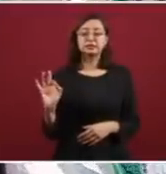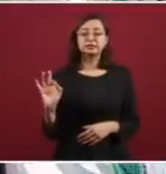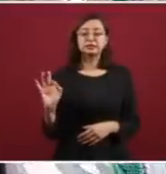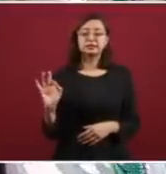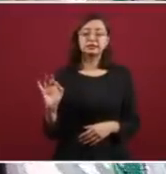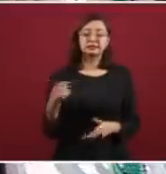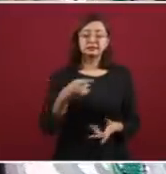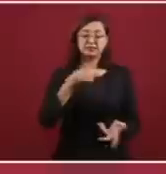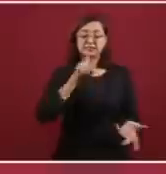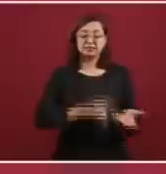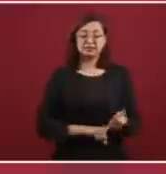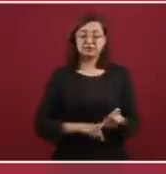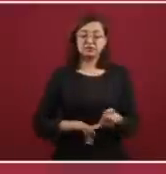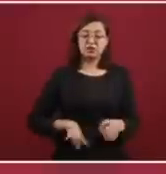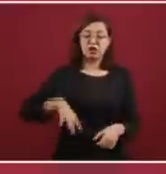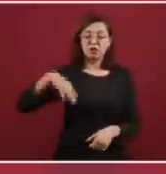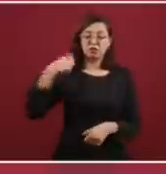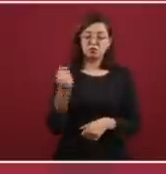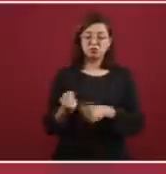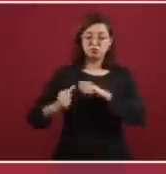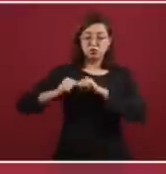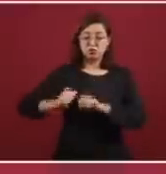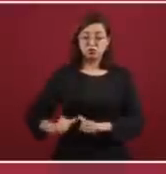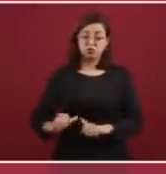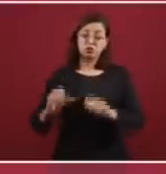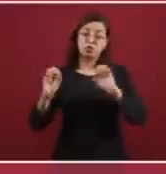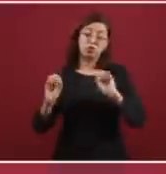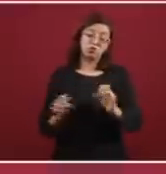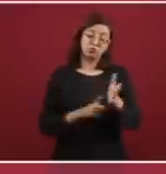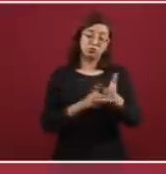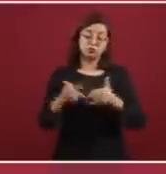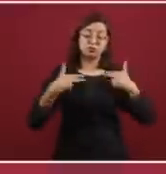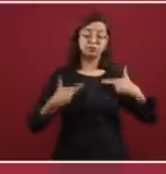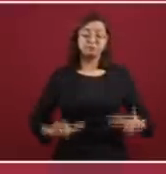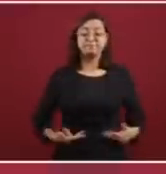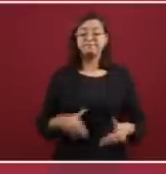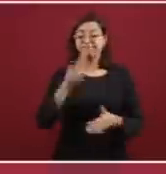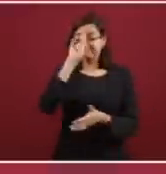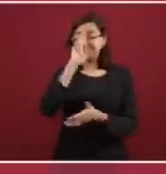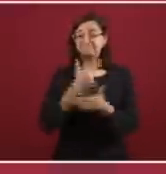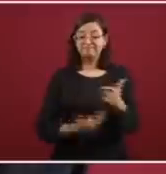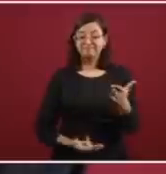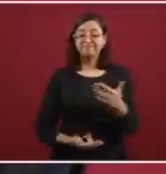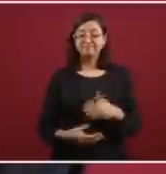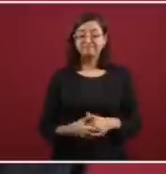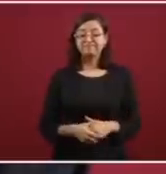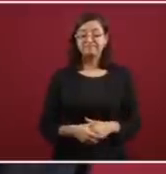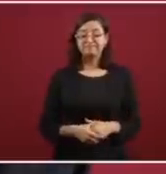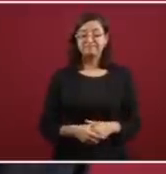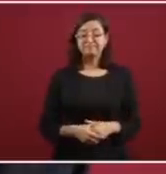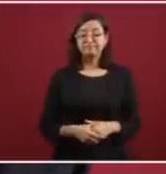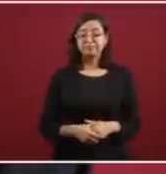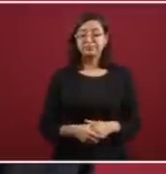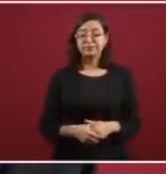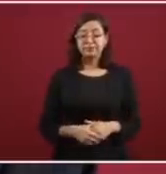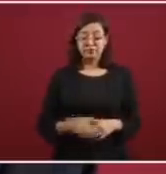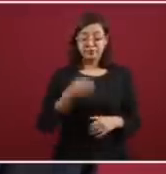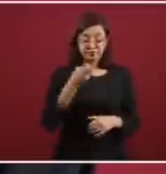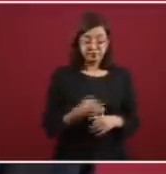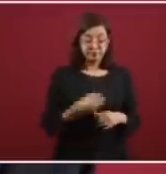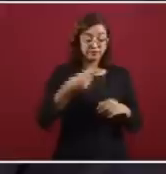exceso de autoridad o violación de derechos humanos. Entonces, a partir de